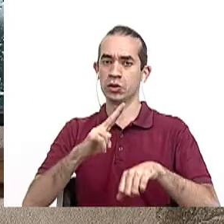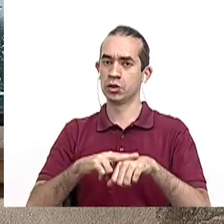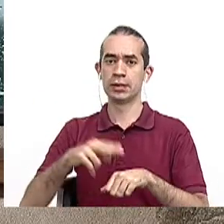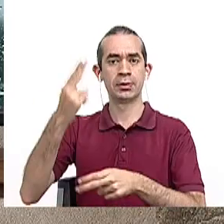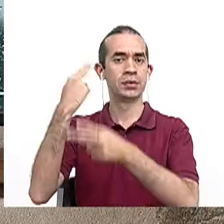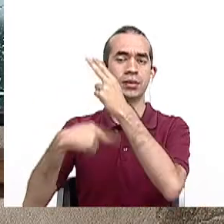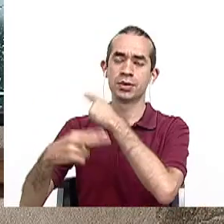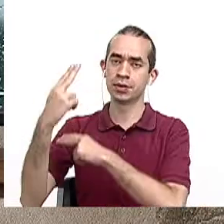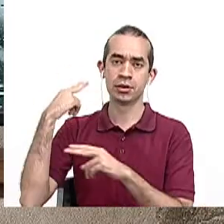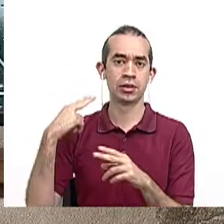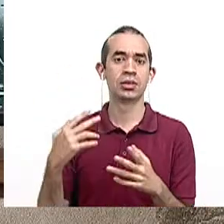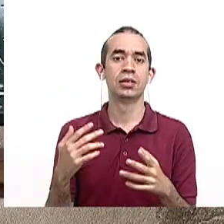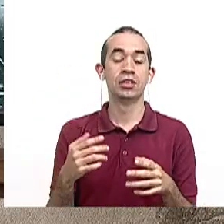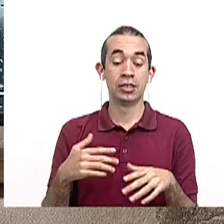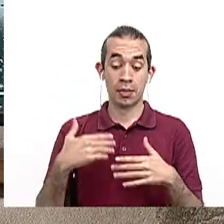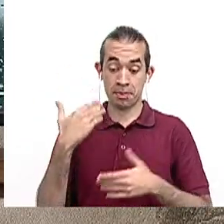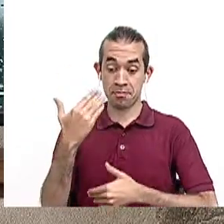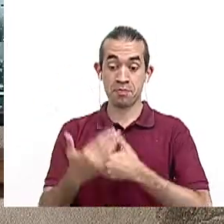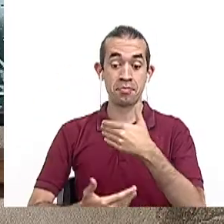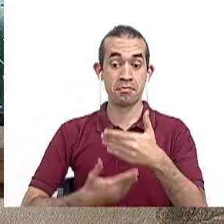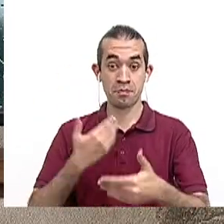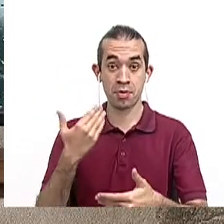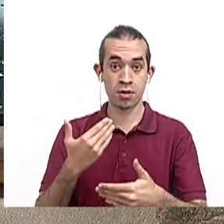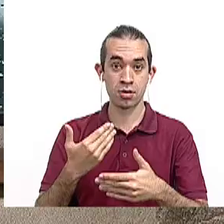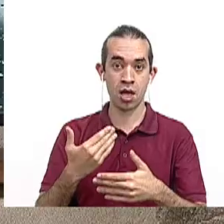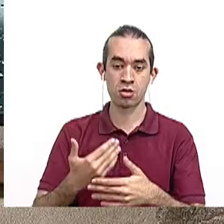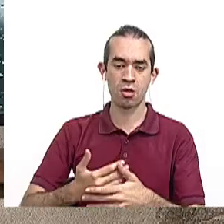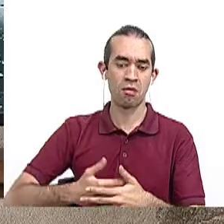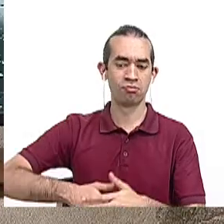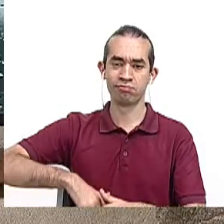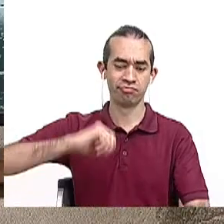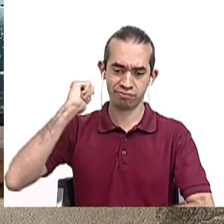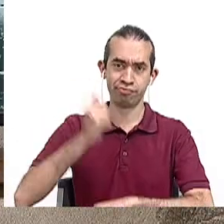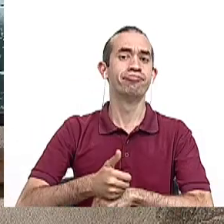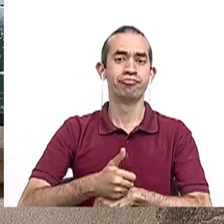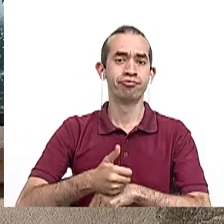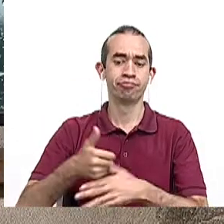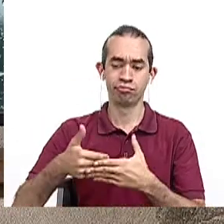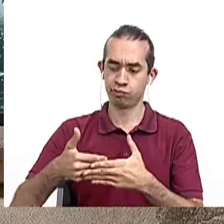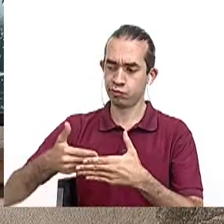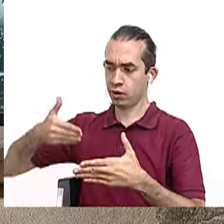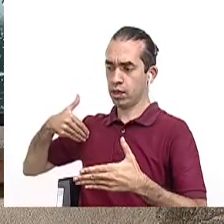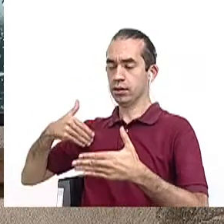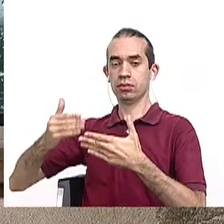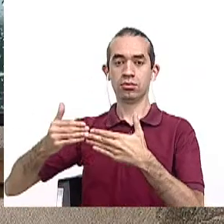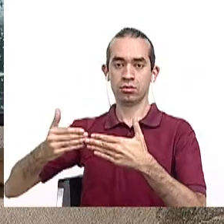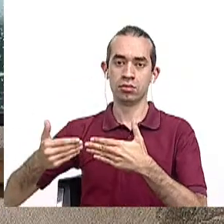partiría nuestro proceso en un antes y un después. No se puede contar la